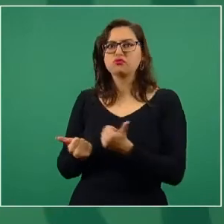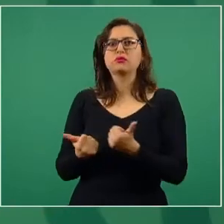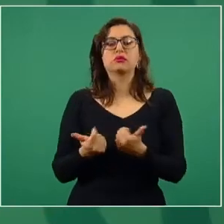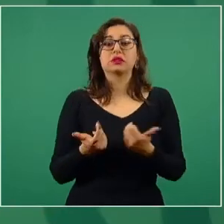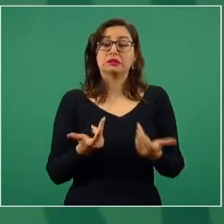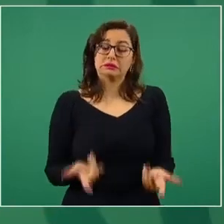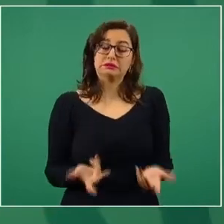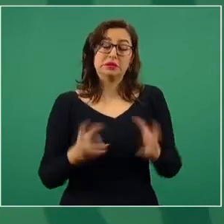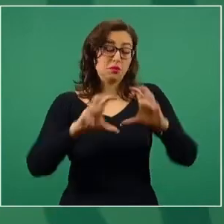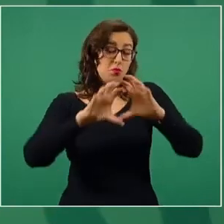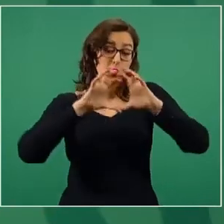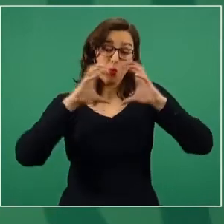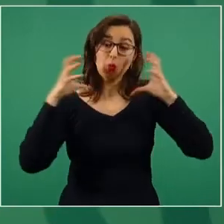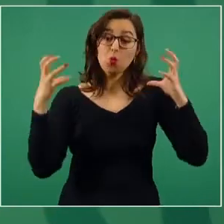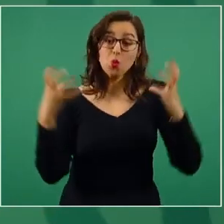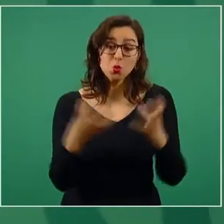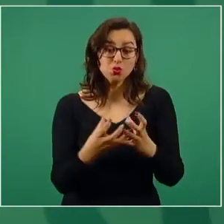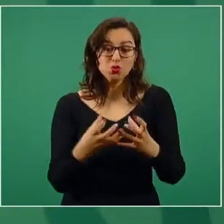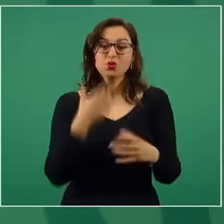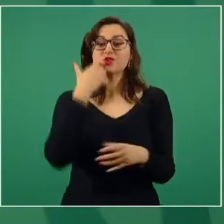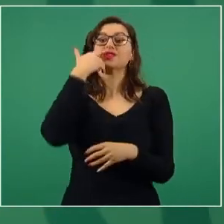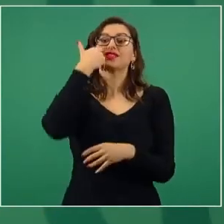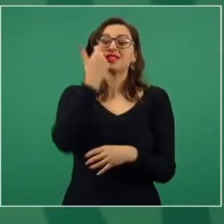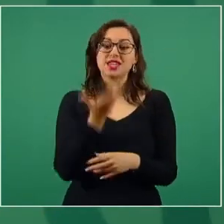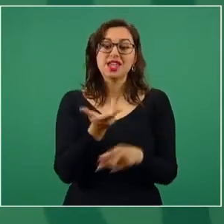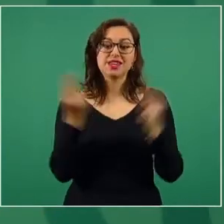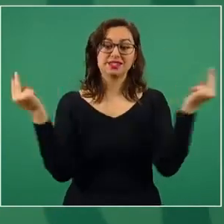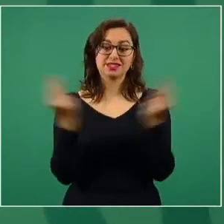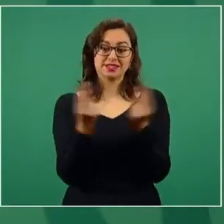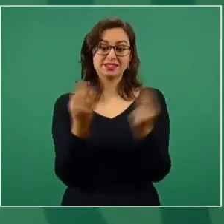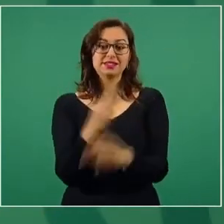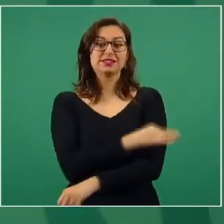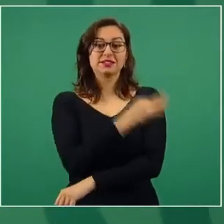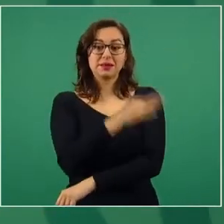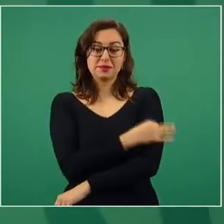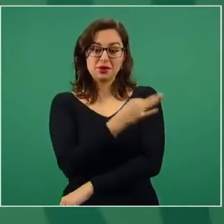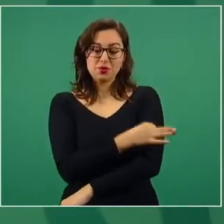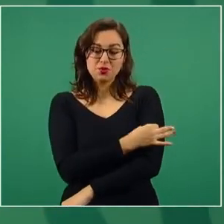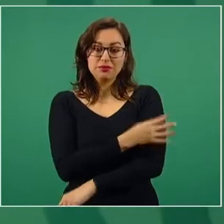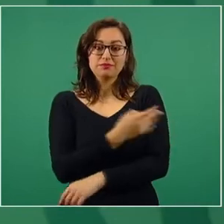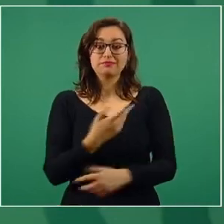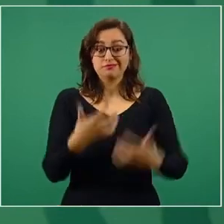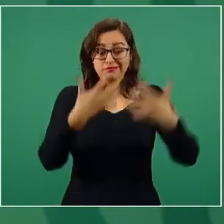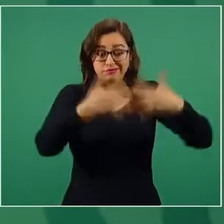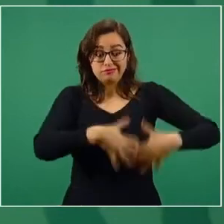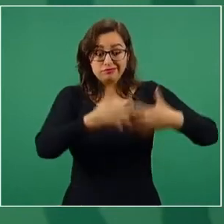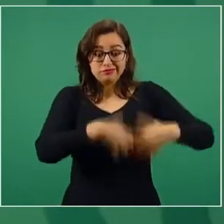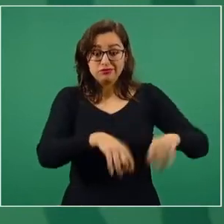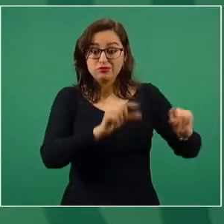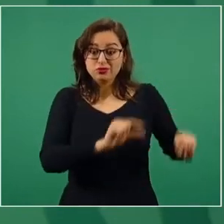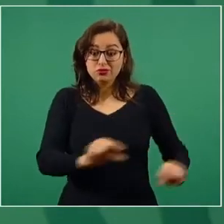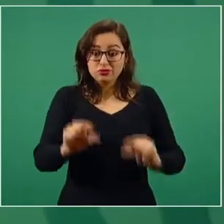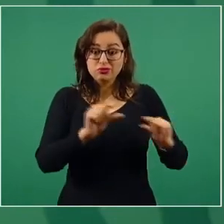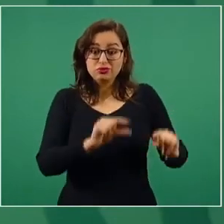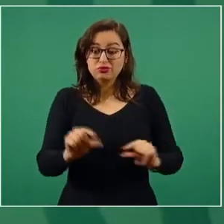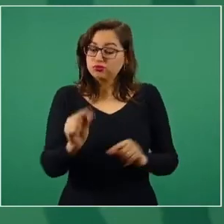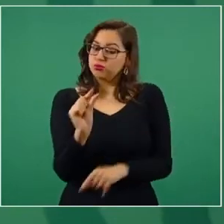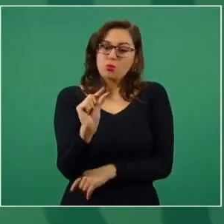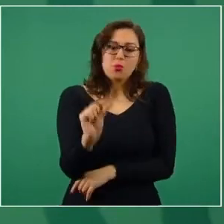mucha demanda mundial y todavía poca producción.